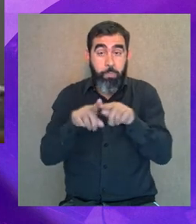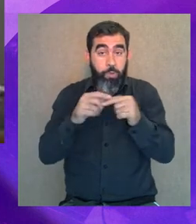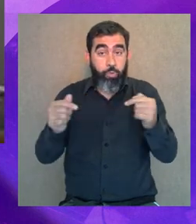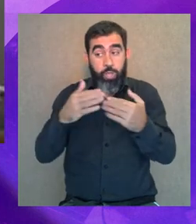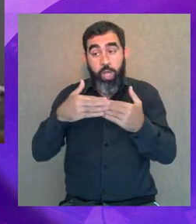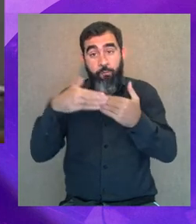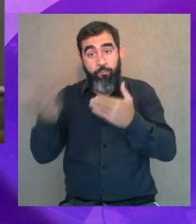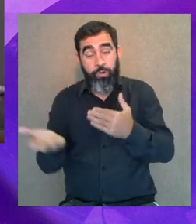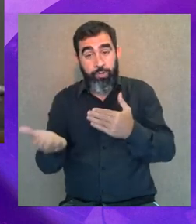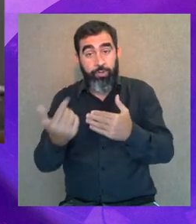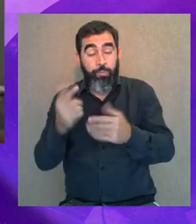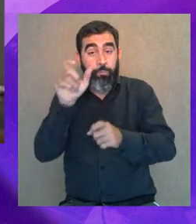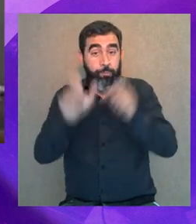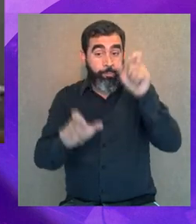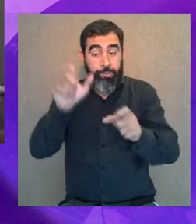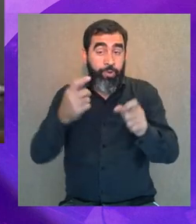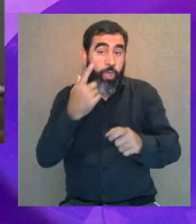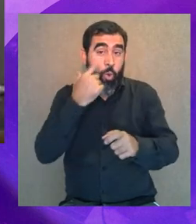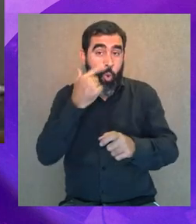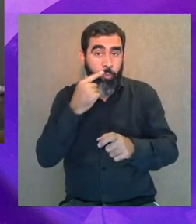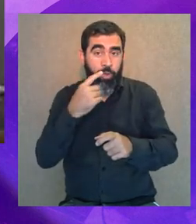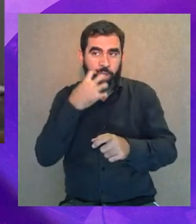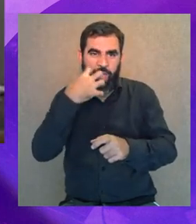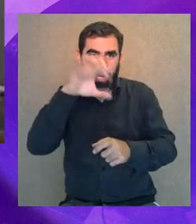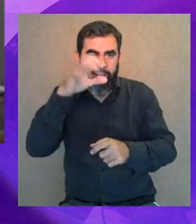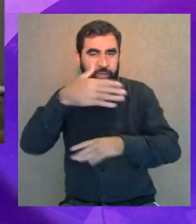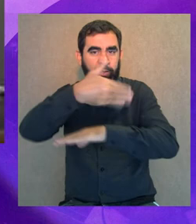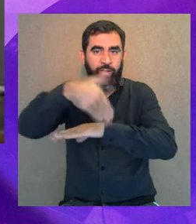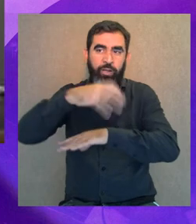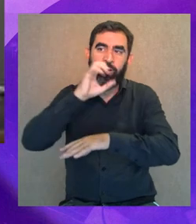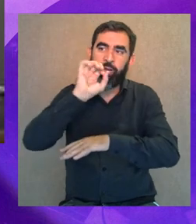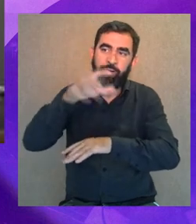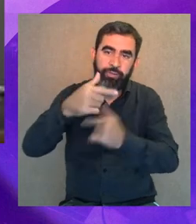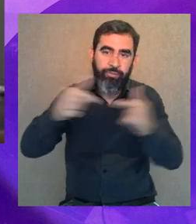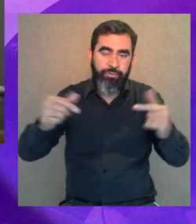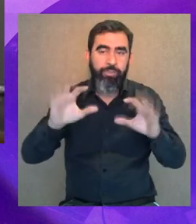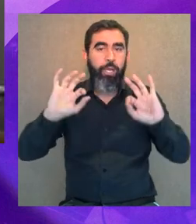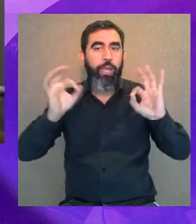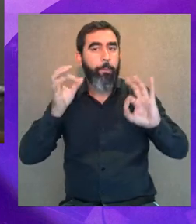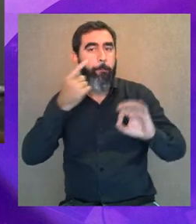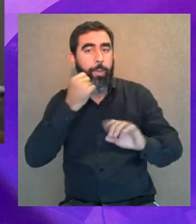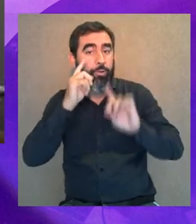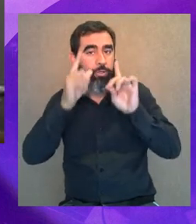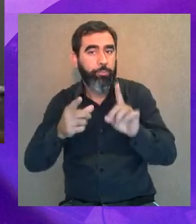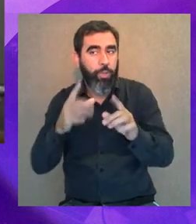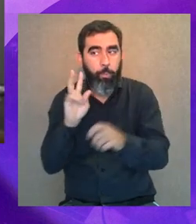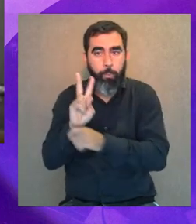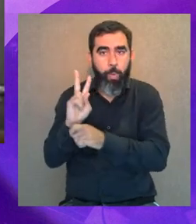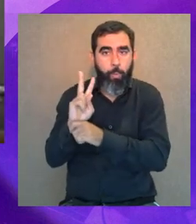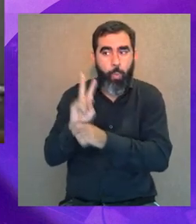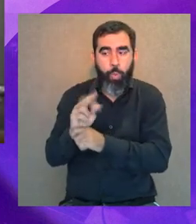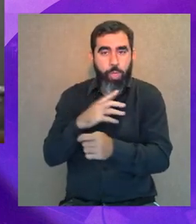cosas no afuera con con gente hombres que te invitaban cosas por la calle un hermano también un poco